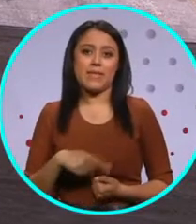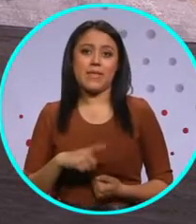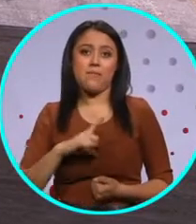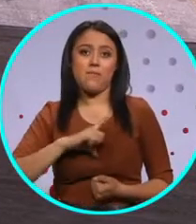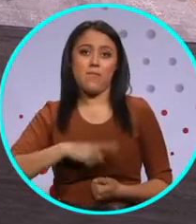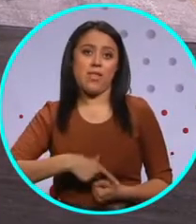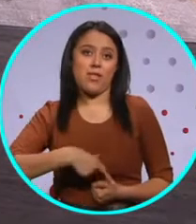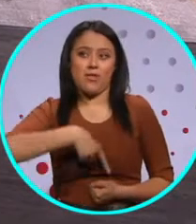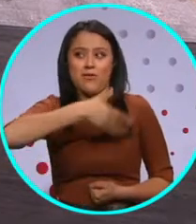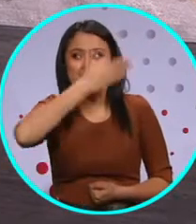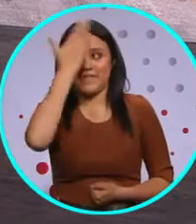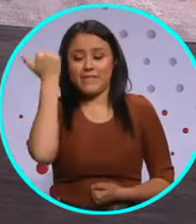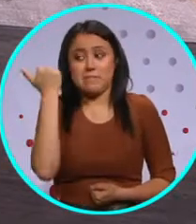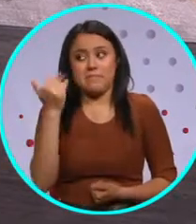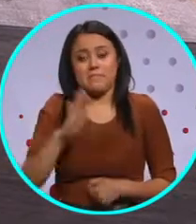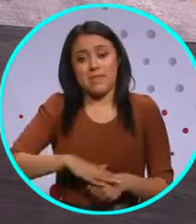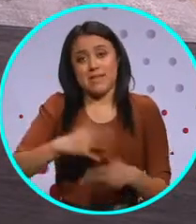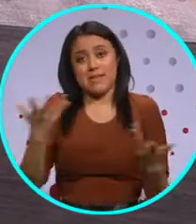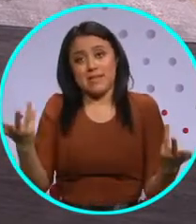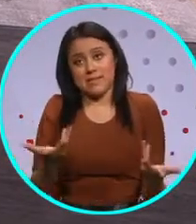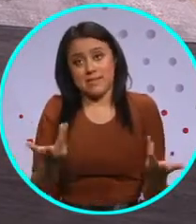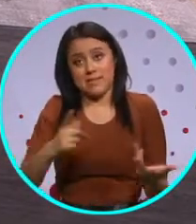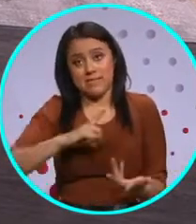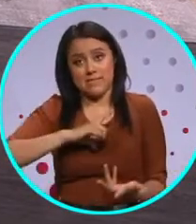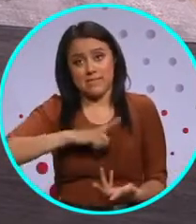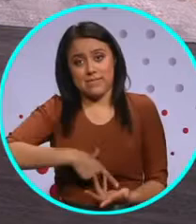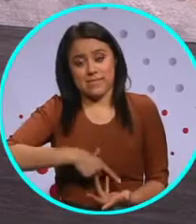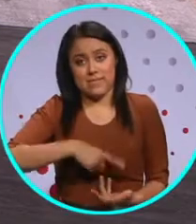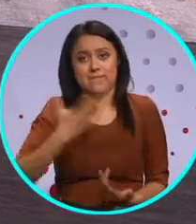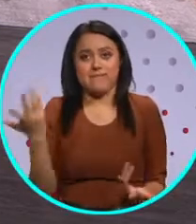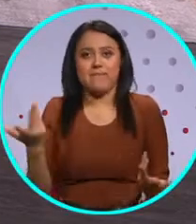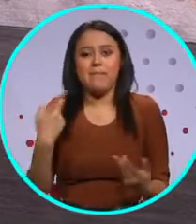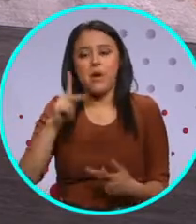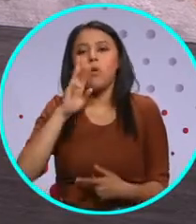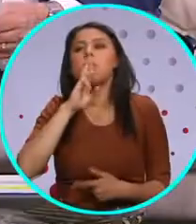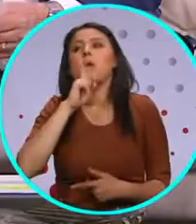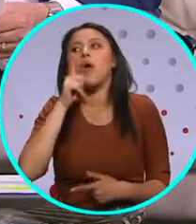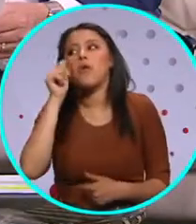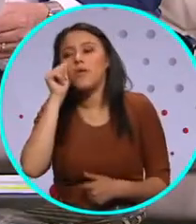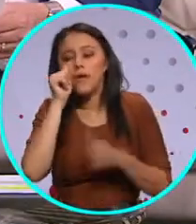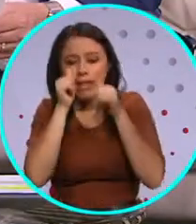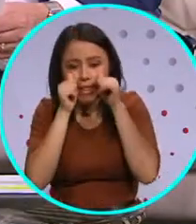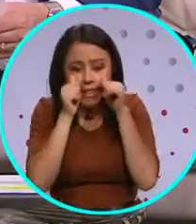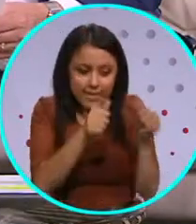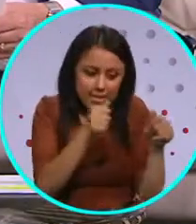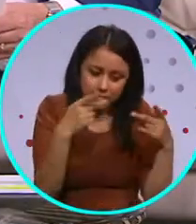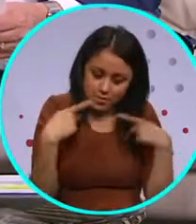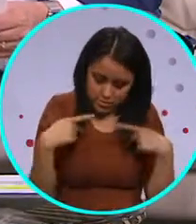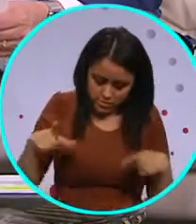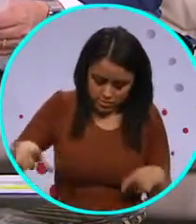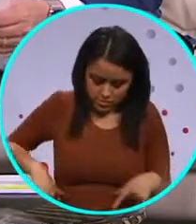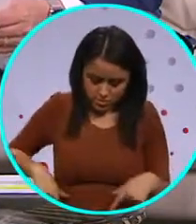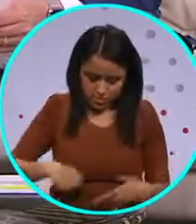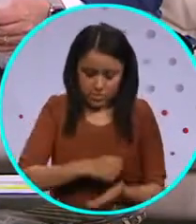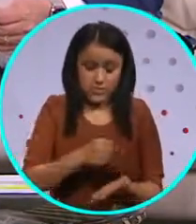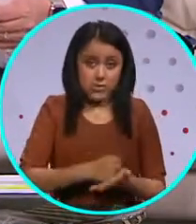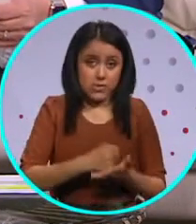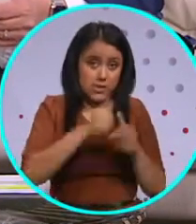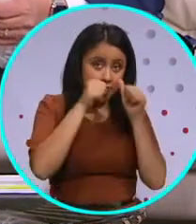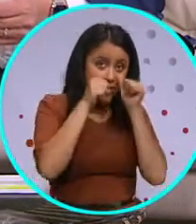cosas pero si valdrá la pena que le echara un ojo las autoridades del gobierno de la ciudad es una vía